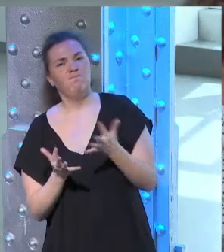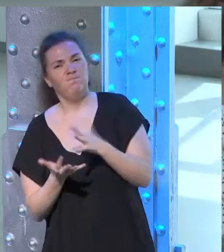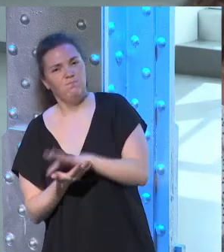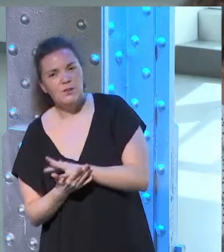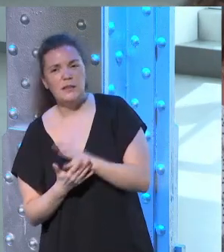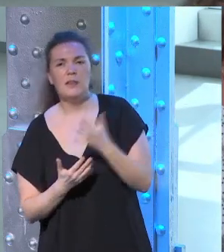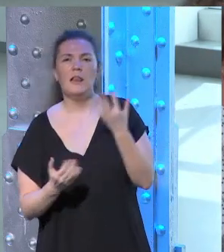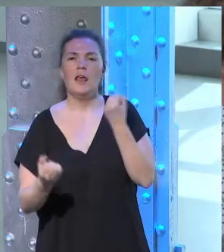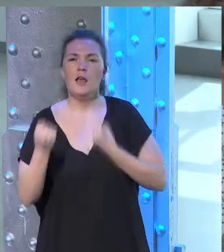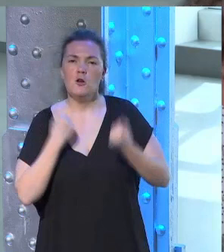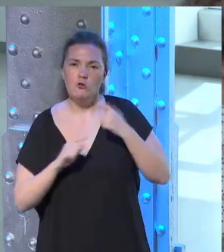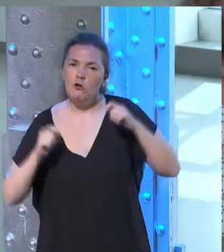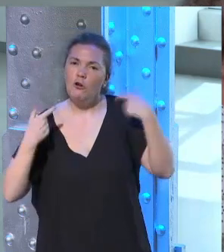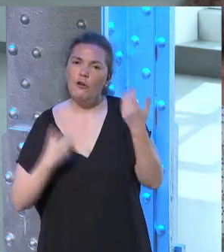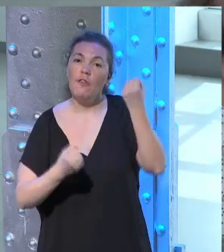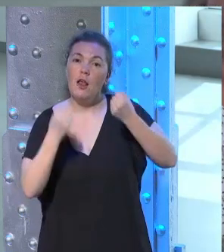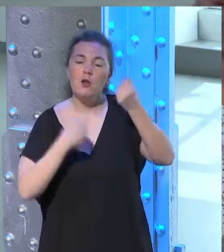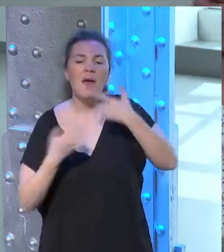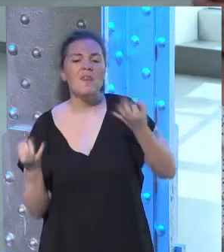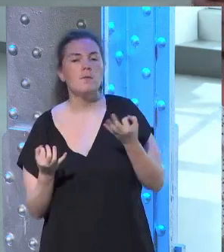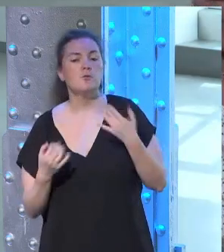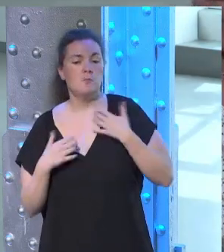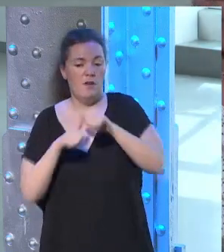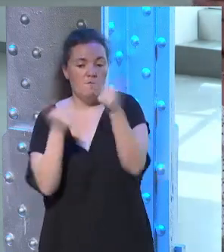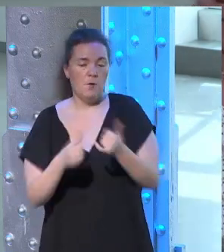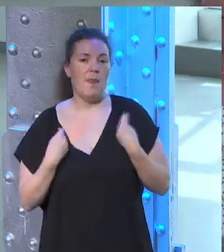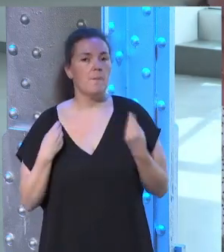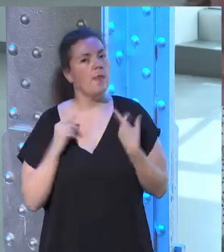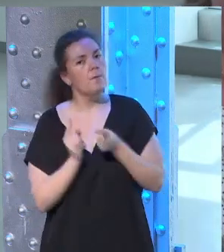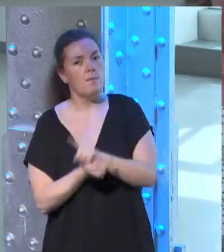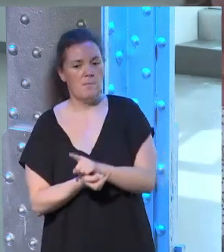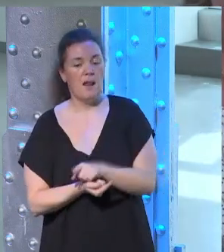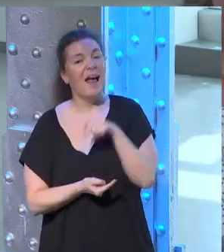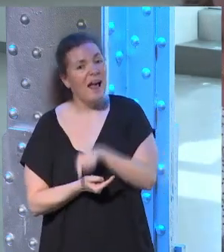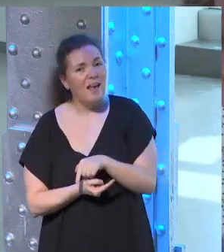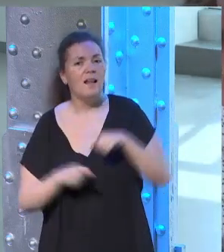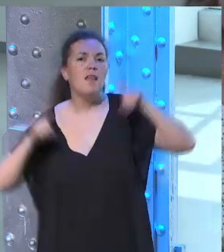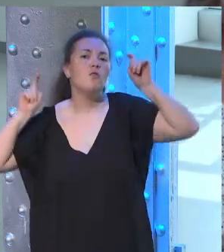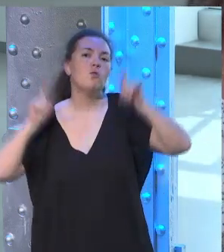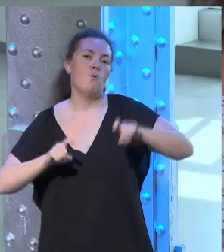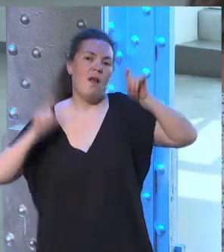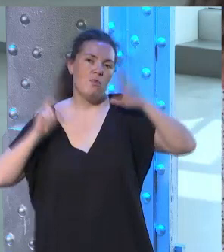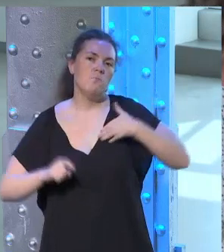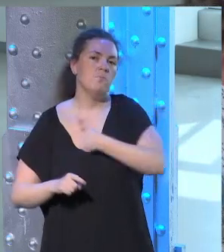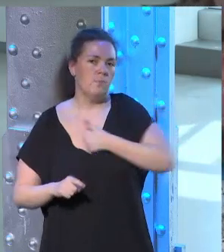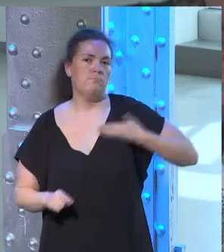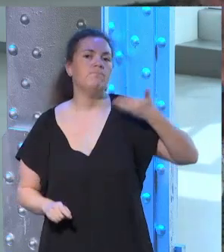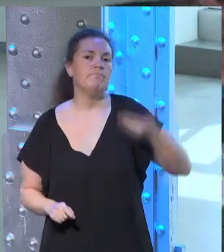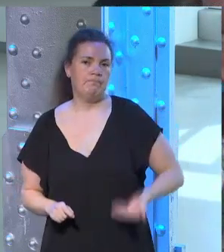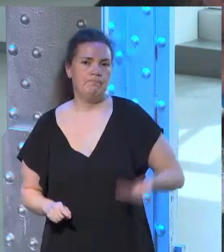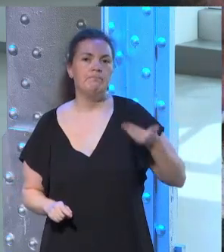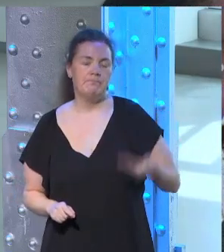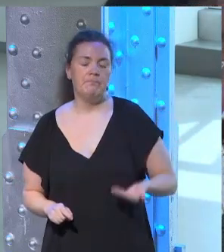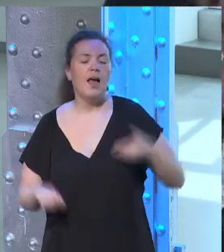de la economía, debemos también cambiar nuestro estilo de vida, y aquí la educación cumple un papel muy importante, la educación